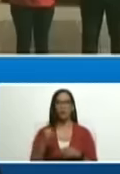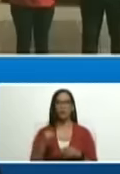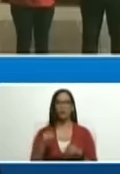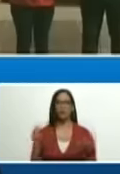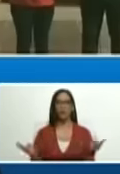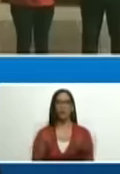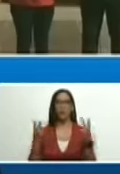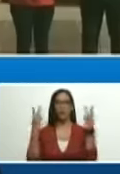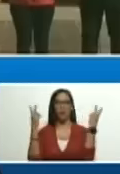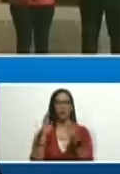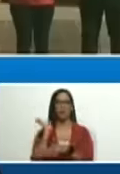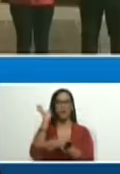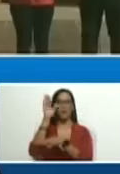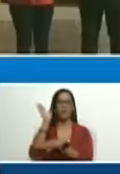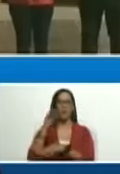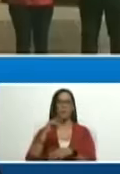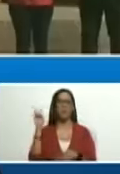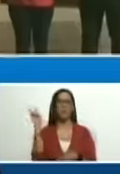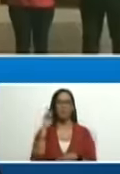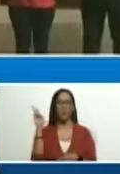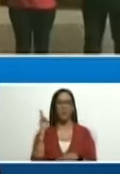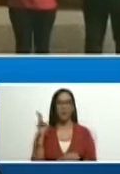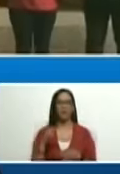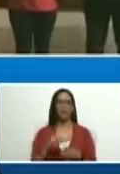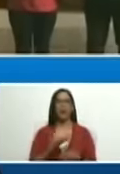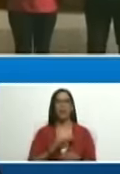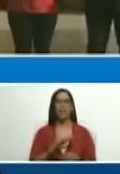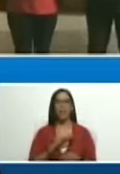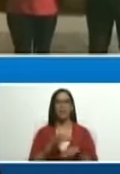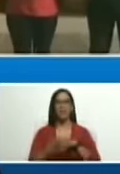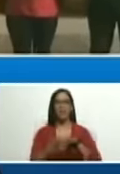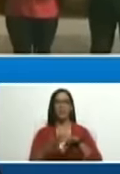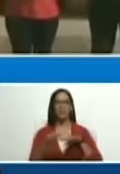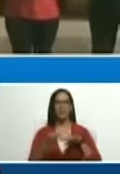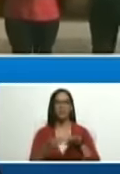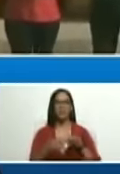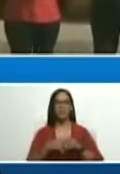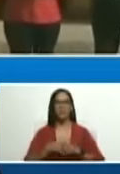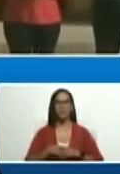venezolano de todos los tiempos, alcalde del municipio García.